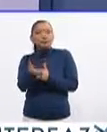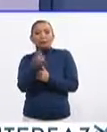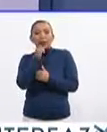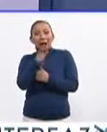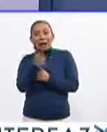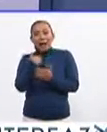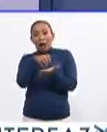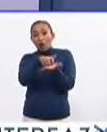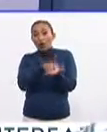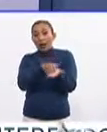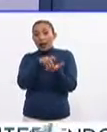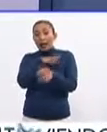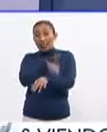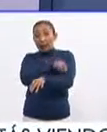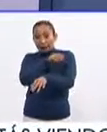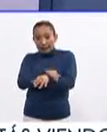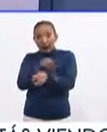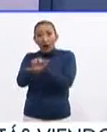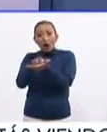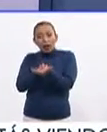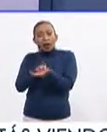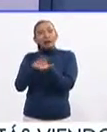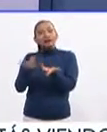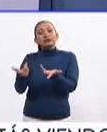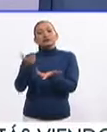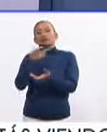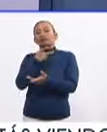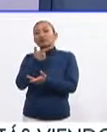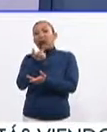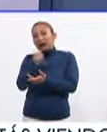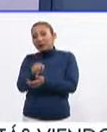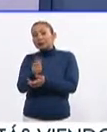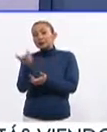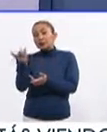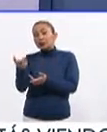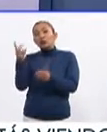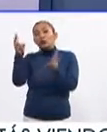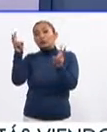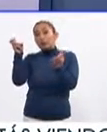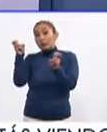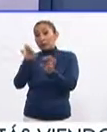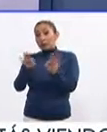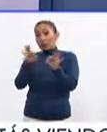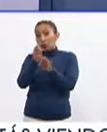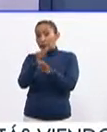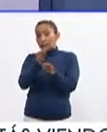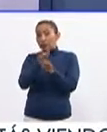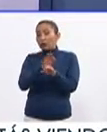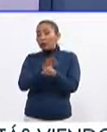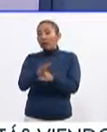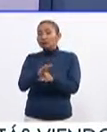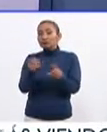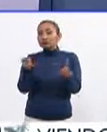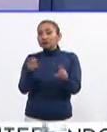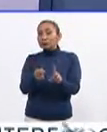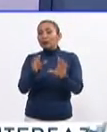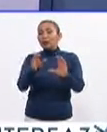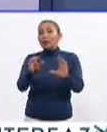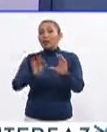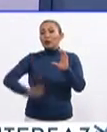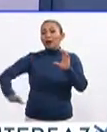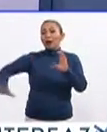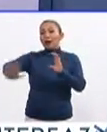también con el ahorro de energía, con el ahorro de combustible y todo esto nos lleva a un tema muy importante en la actualidad, que es por supuesto el